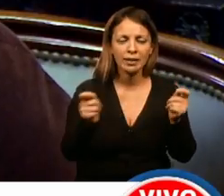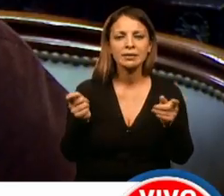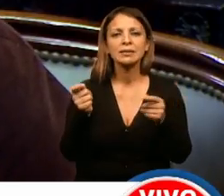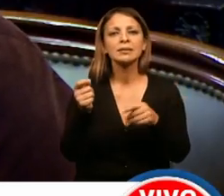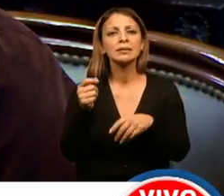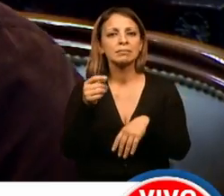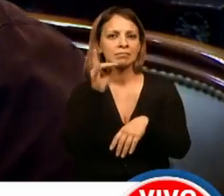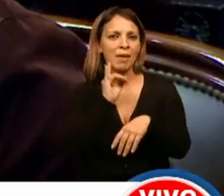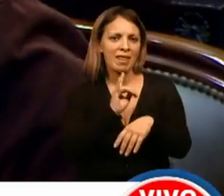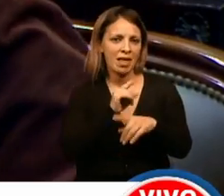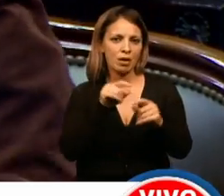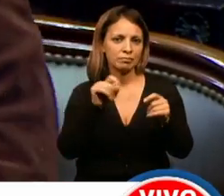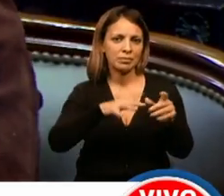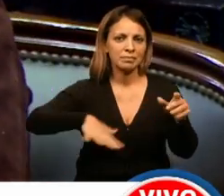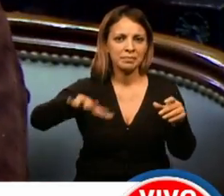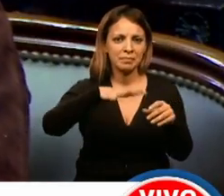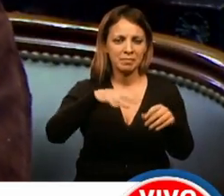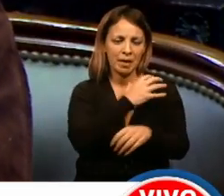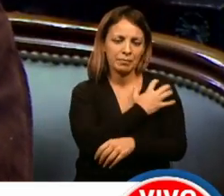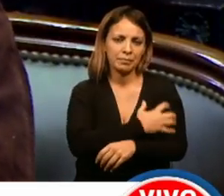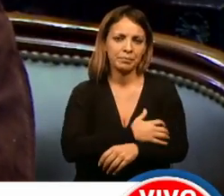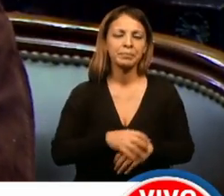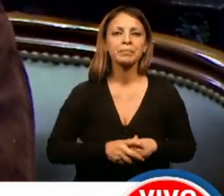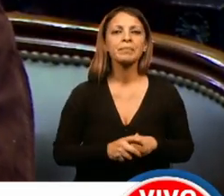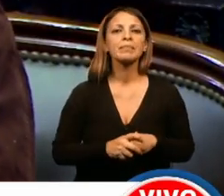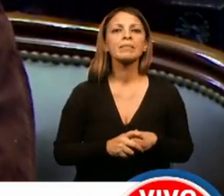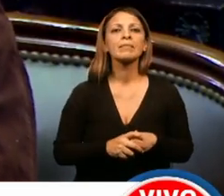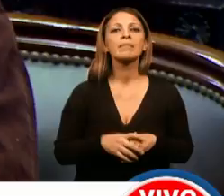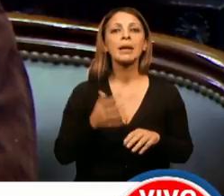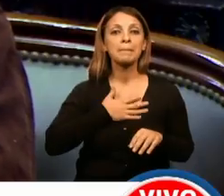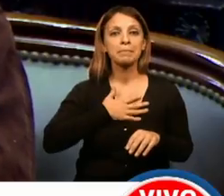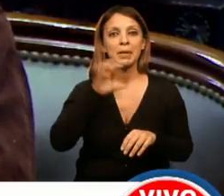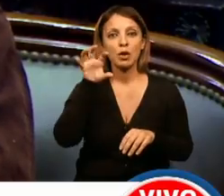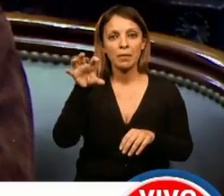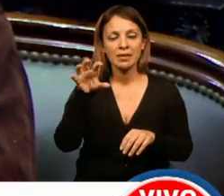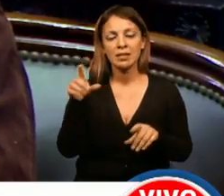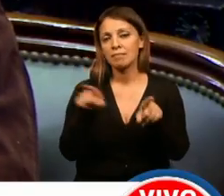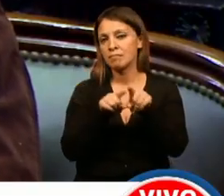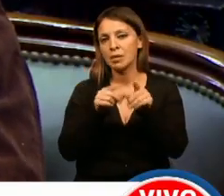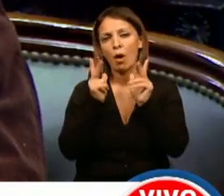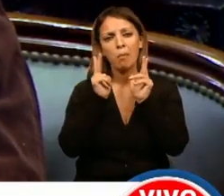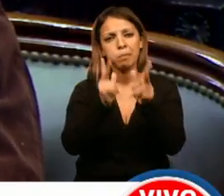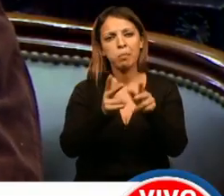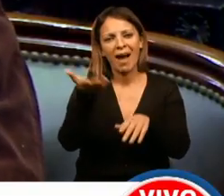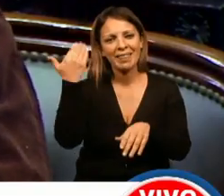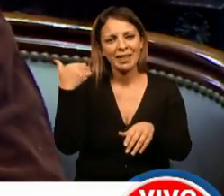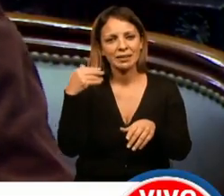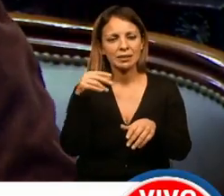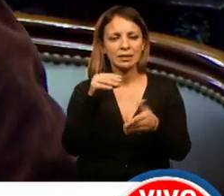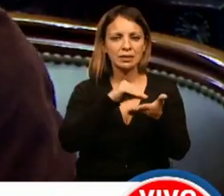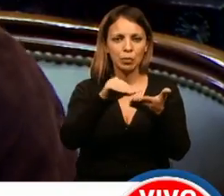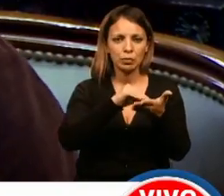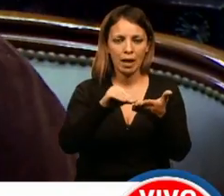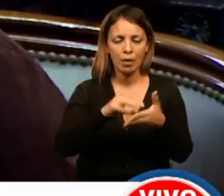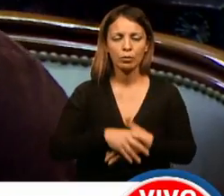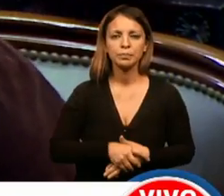comunitarios en mi provincia como bien ya lo dijeron diputados preopinantes de la provincia es